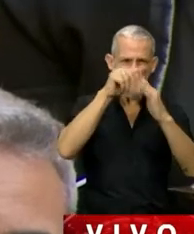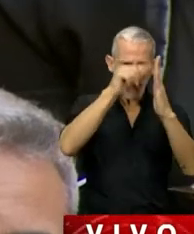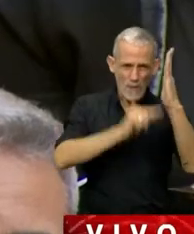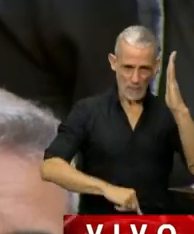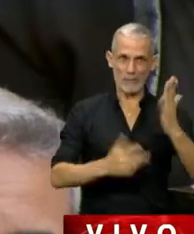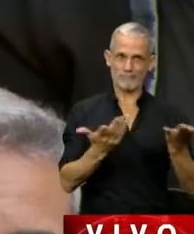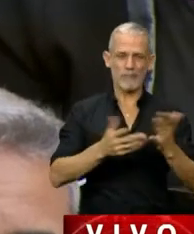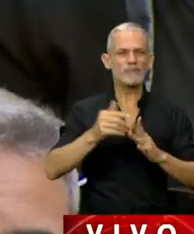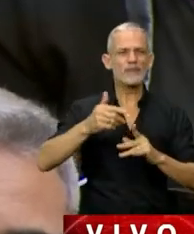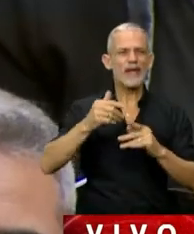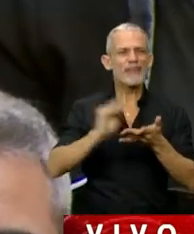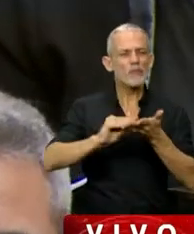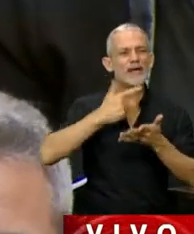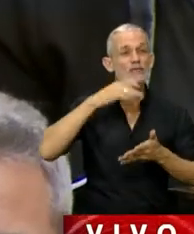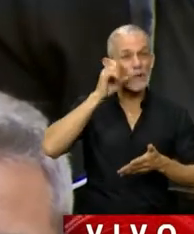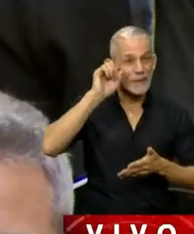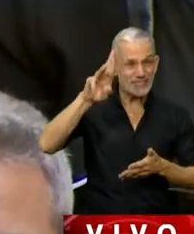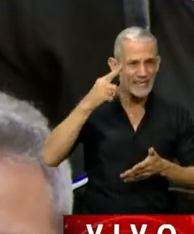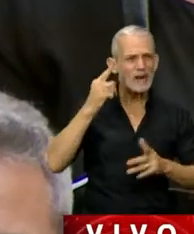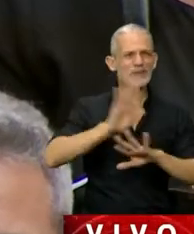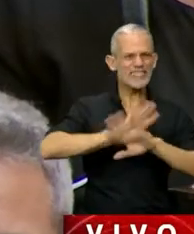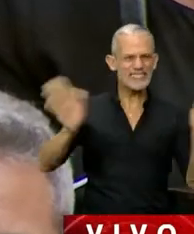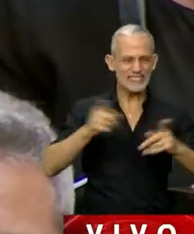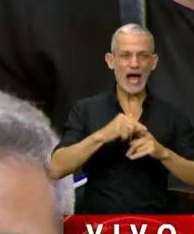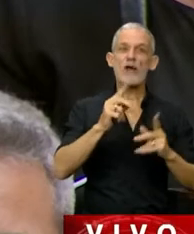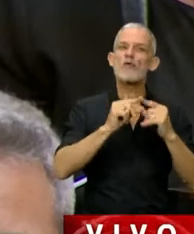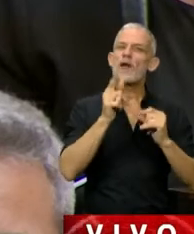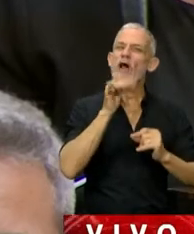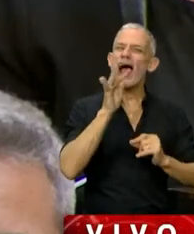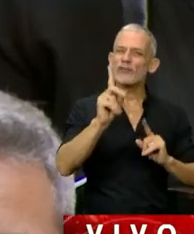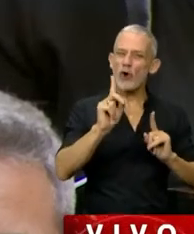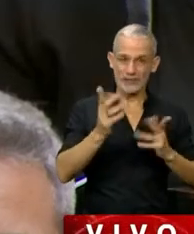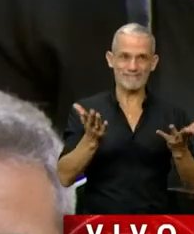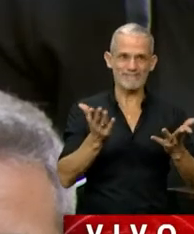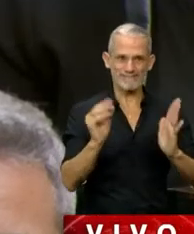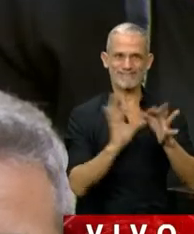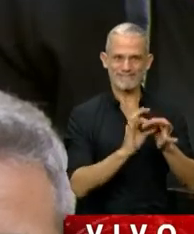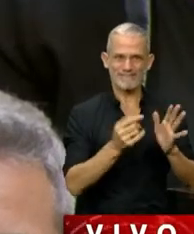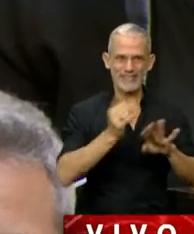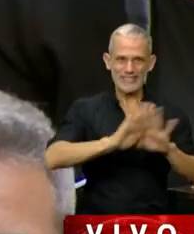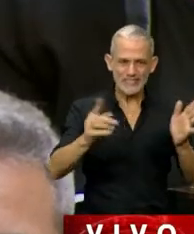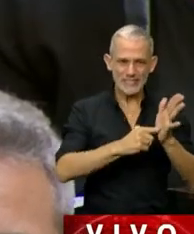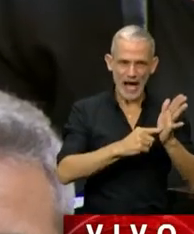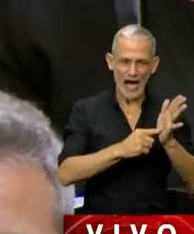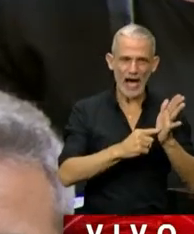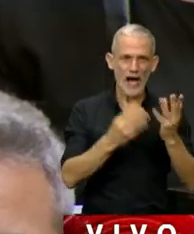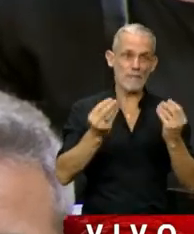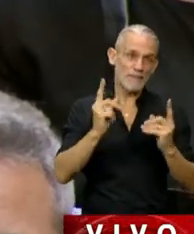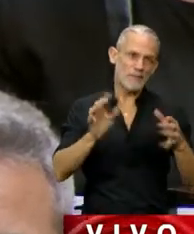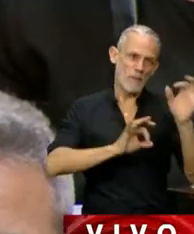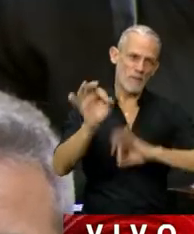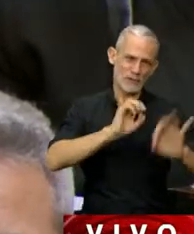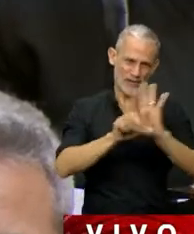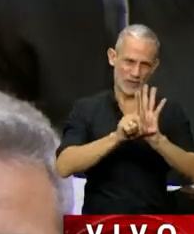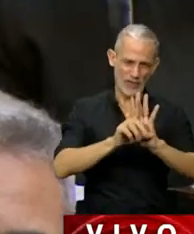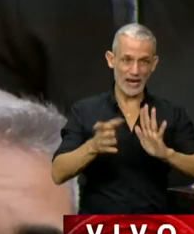la diputada Stolbizer hizo mención al ODS número 14, que sobradamente está relacionado con este